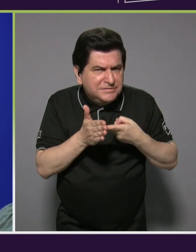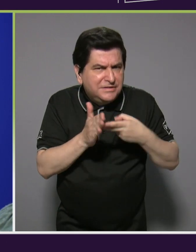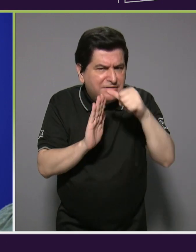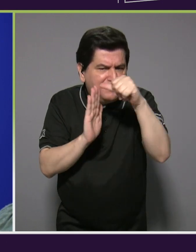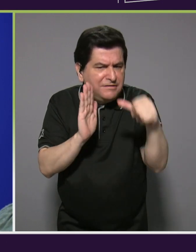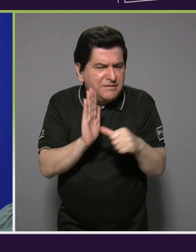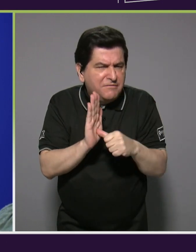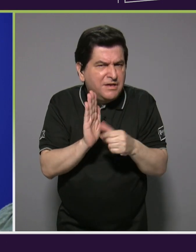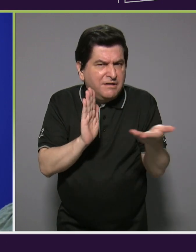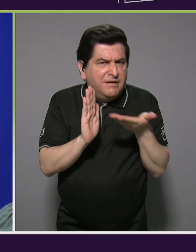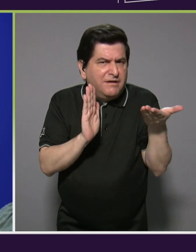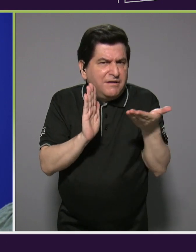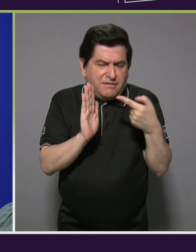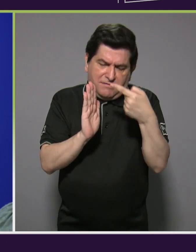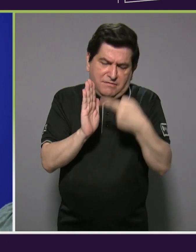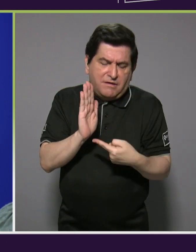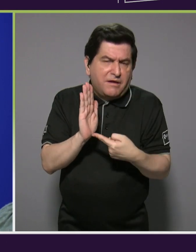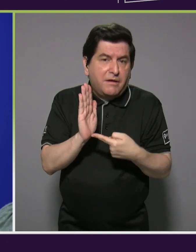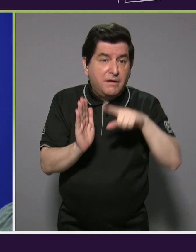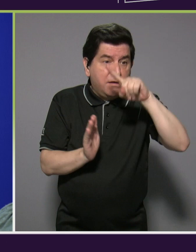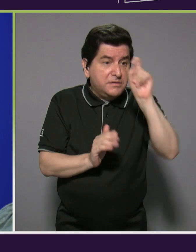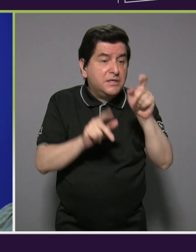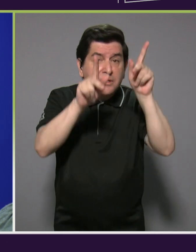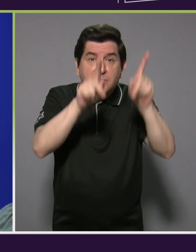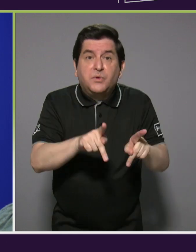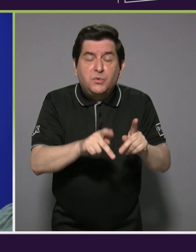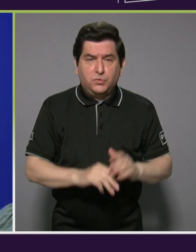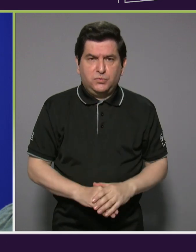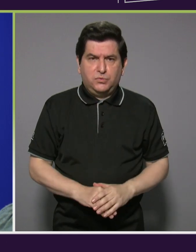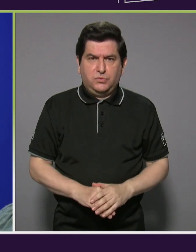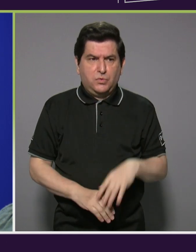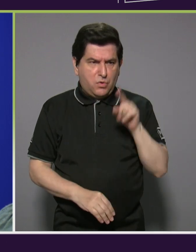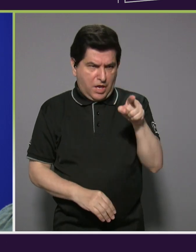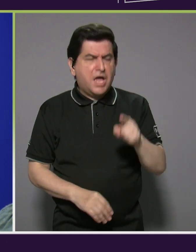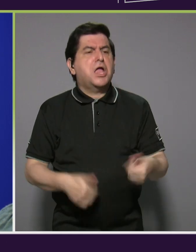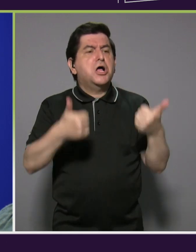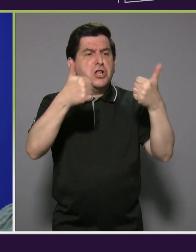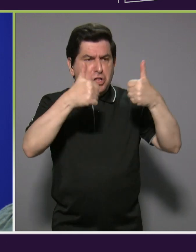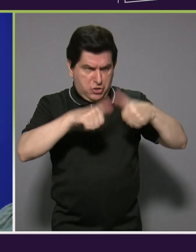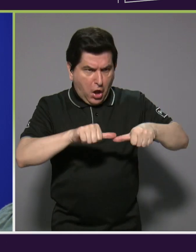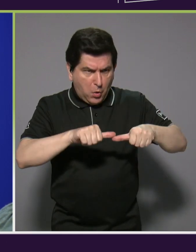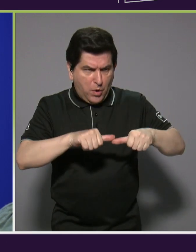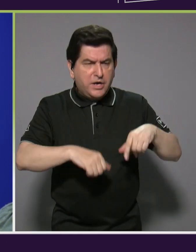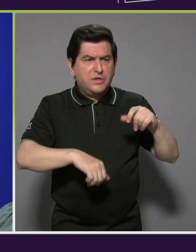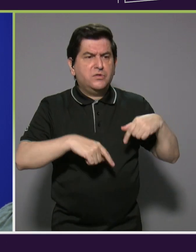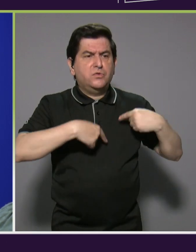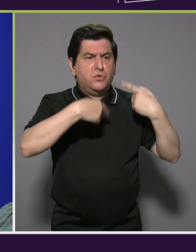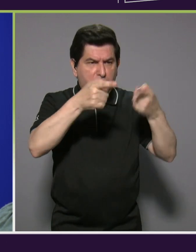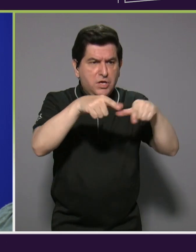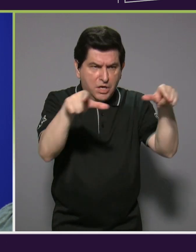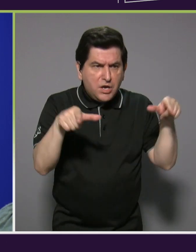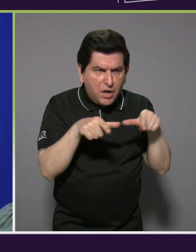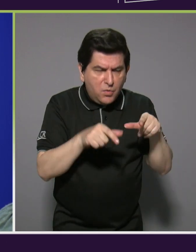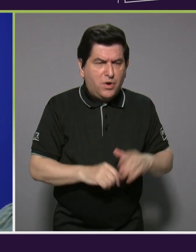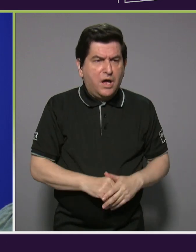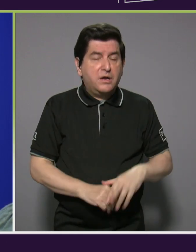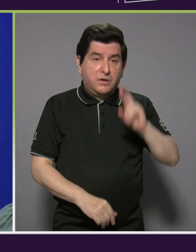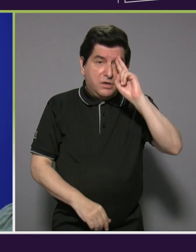artículo en el sentido de que se les preguntó a estas personas si estaban de acuerdo donde se les iba a trasladar, si se les